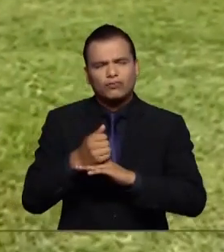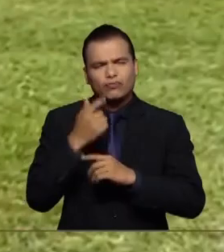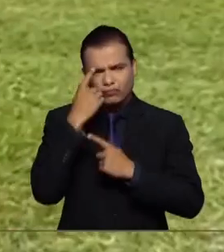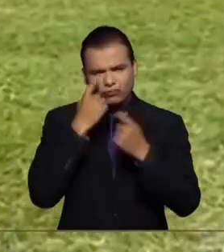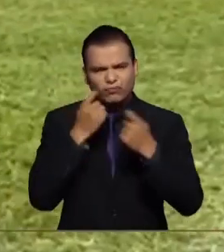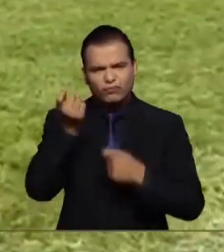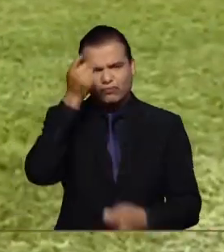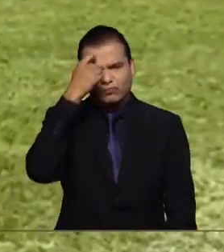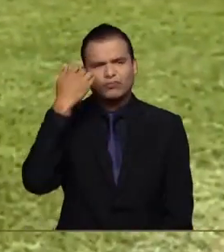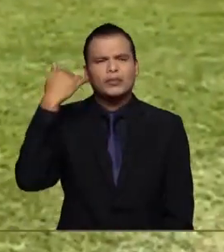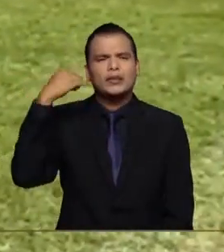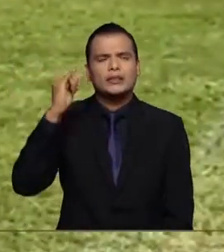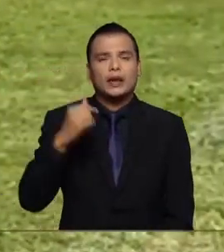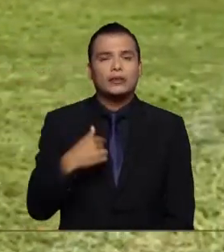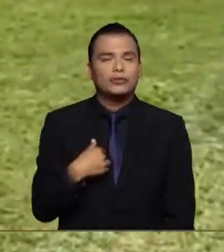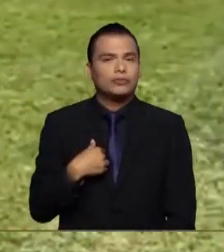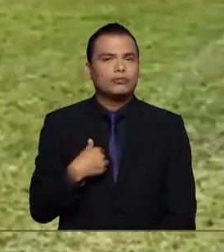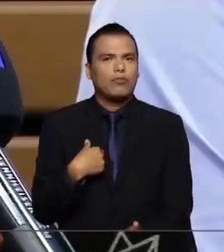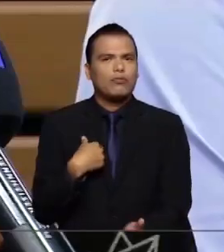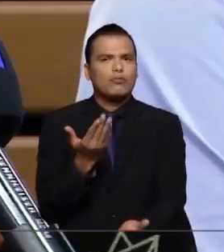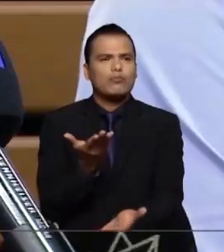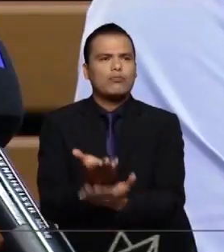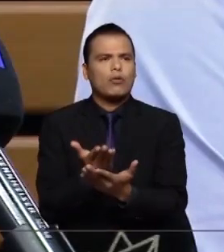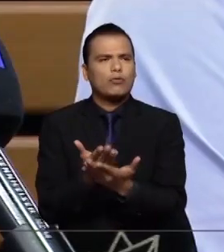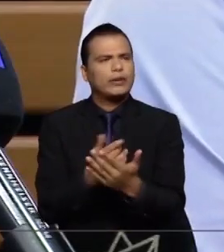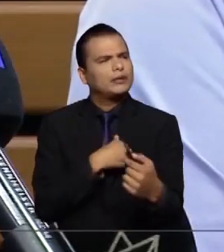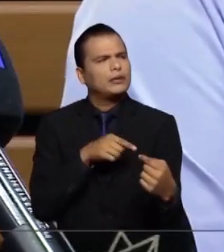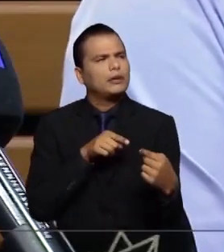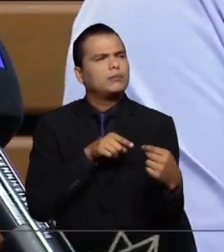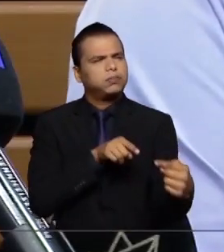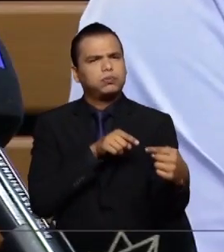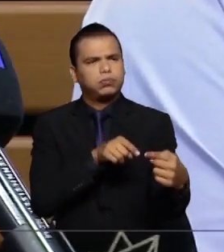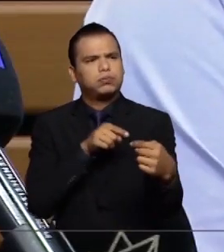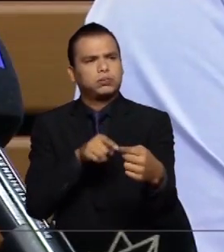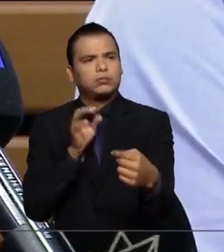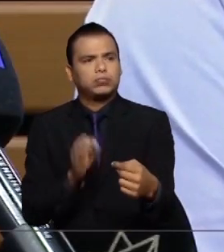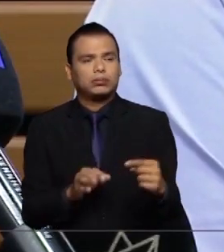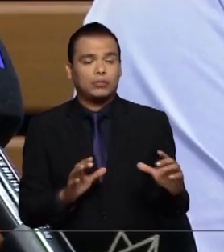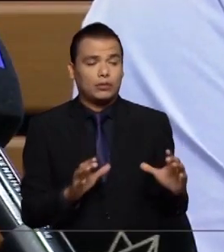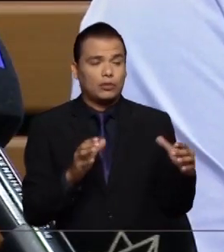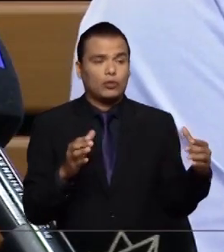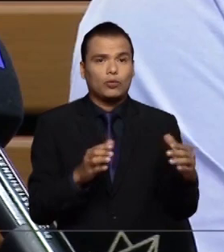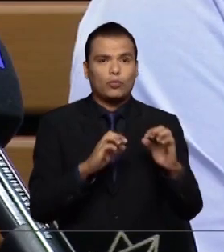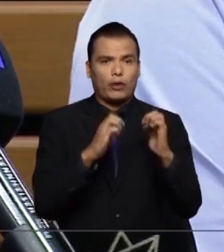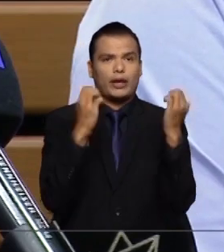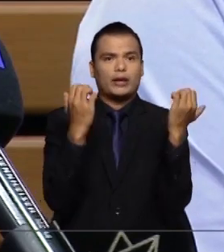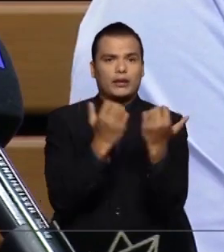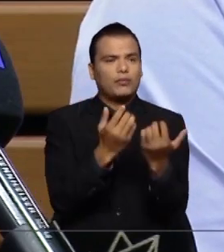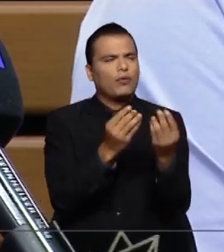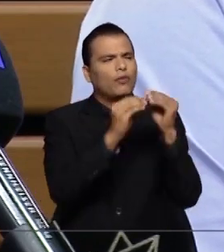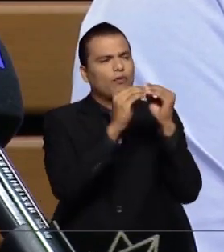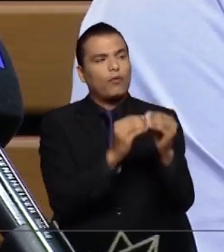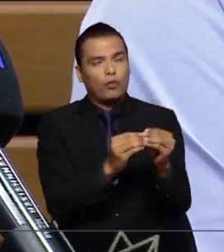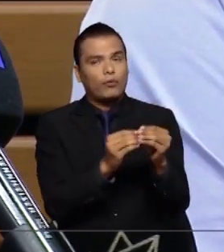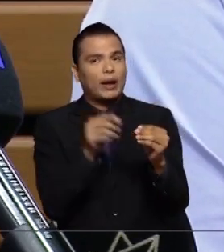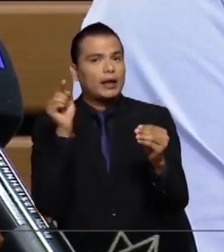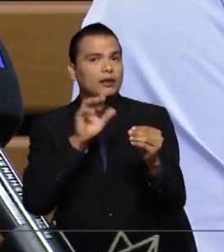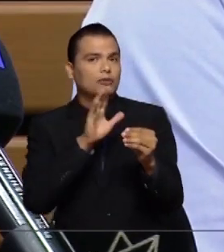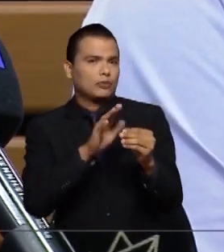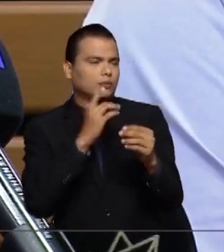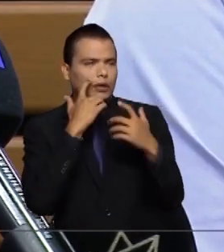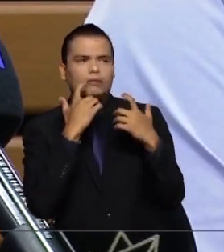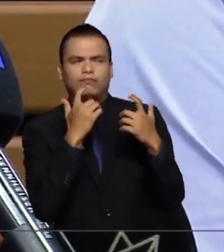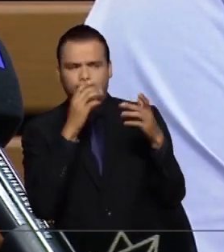plantel. Va a tener una propuesta ofensiva donde la condición técnica de nuestros jugadores siempre va a ser sobresaliente, pero a eso le